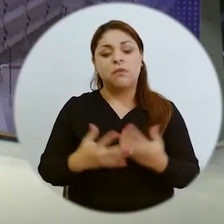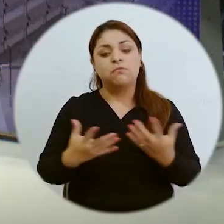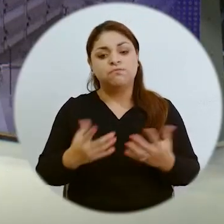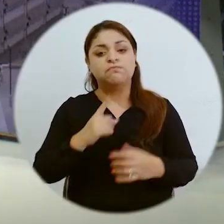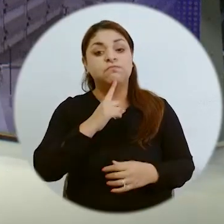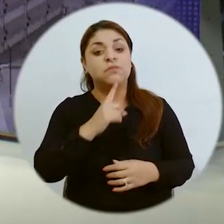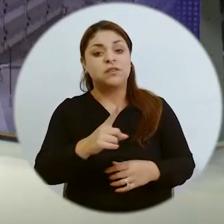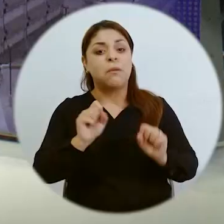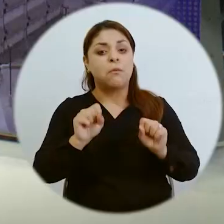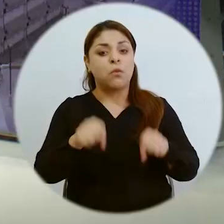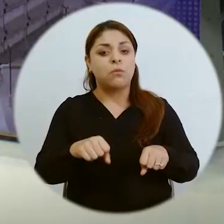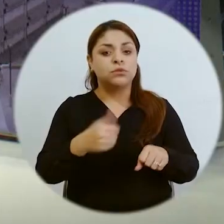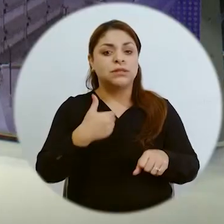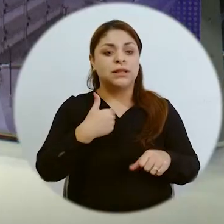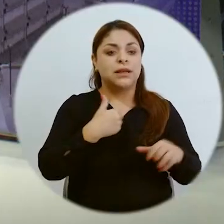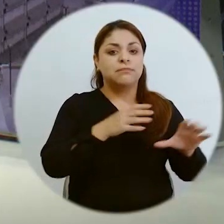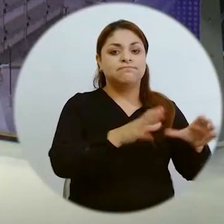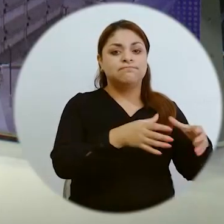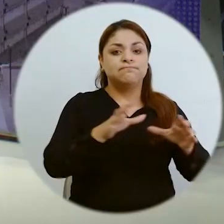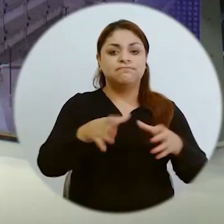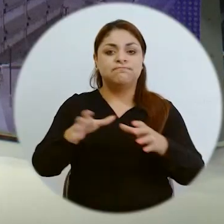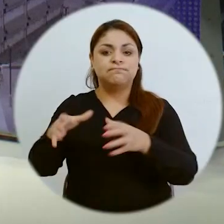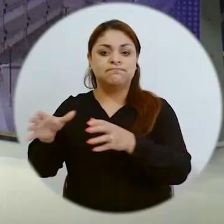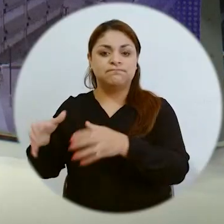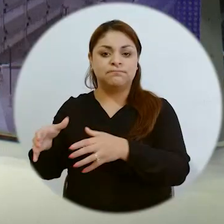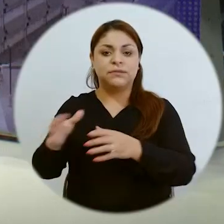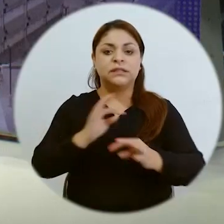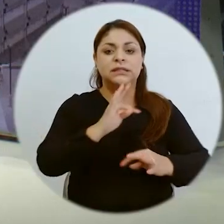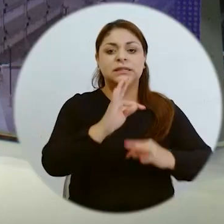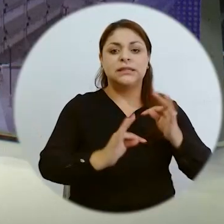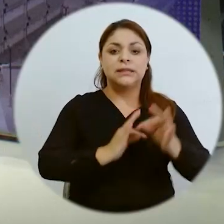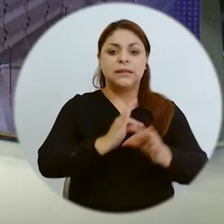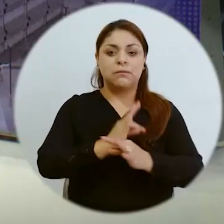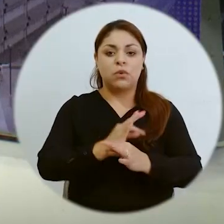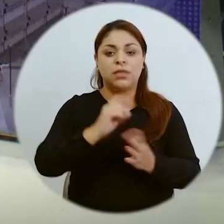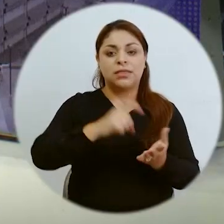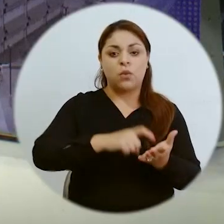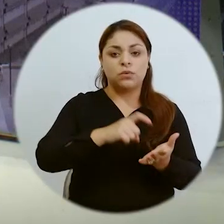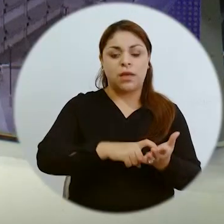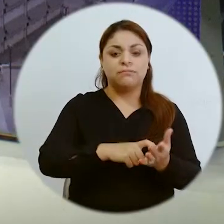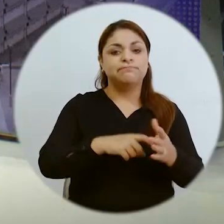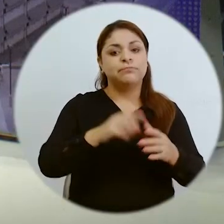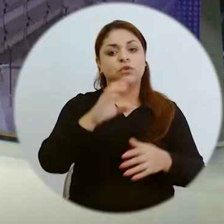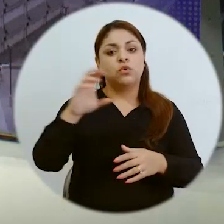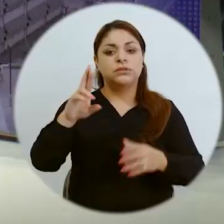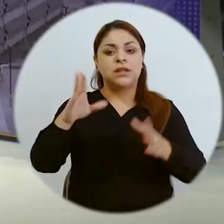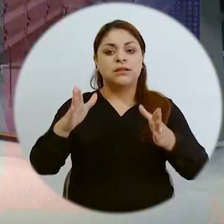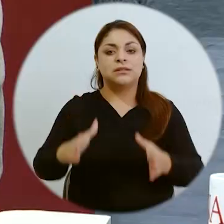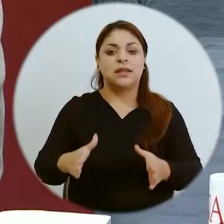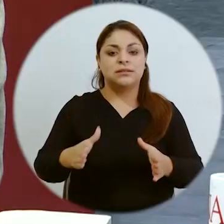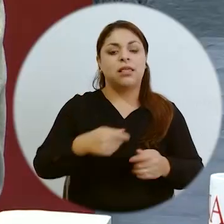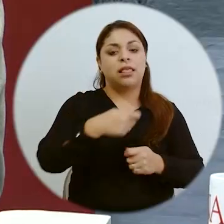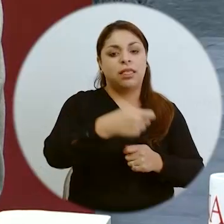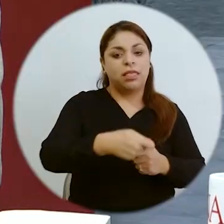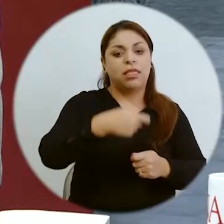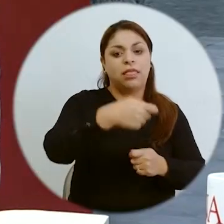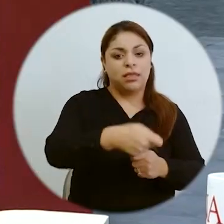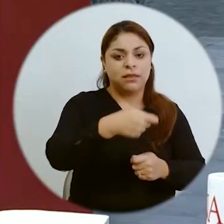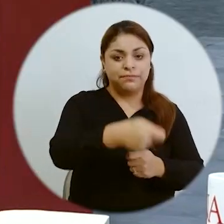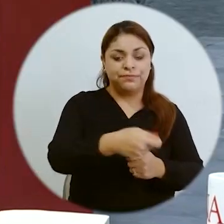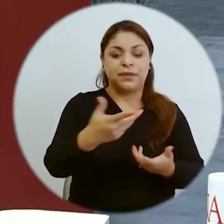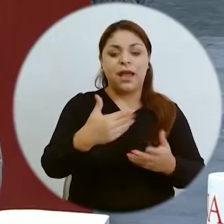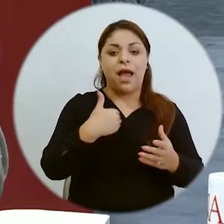Definitivamente, bueno, podemos hacer una categorización en cuanto al tipo de deuda que adquieren los costarricenses. Bien lo